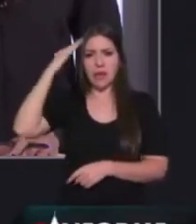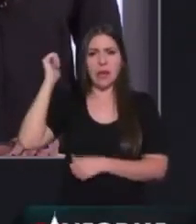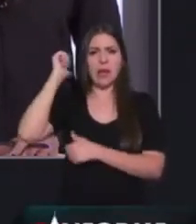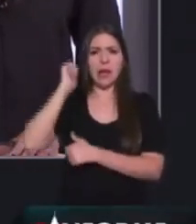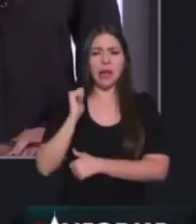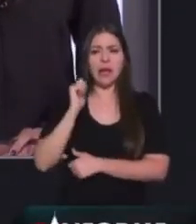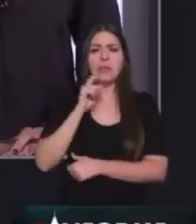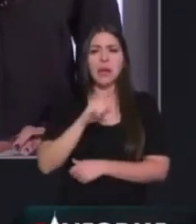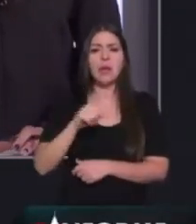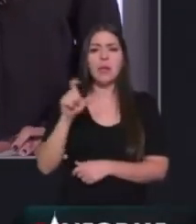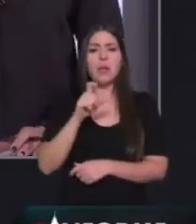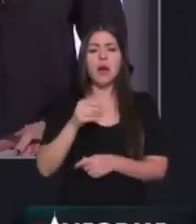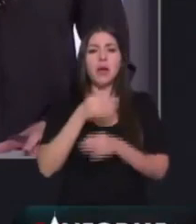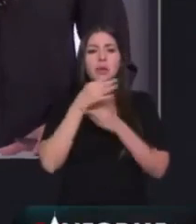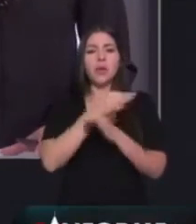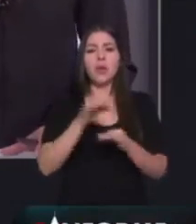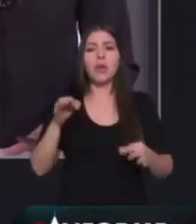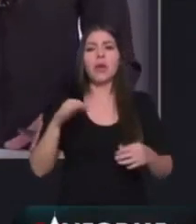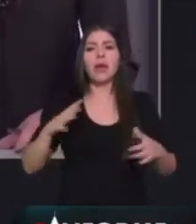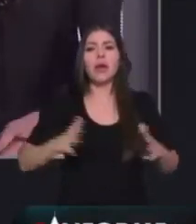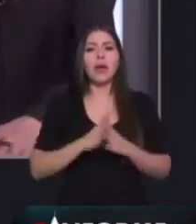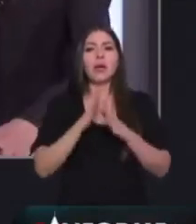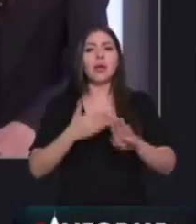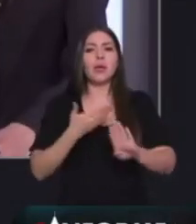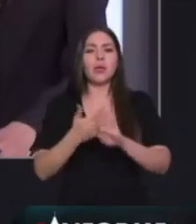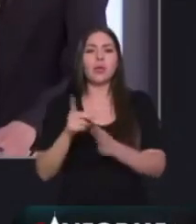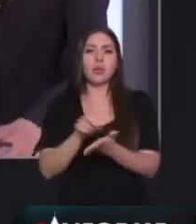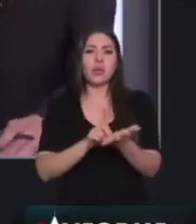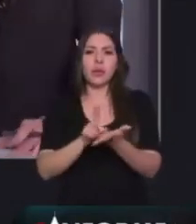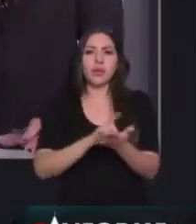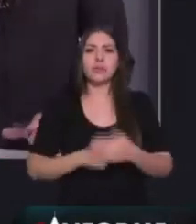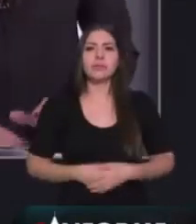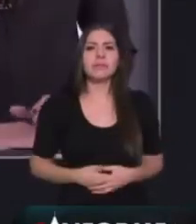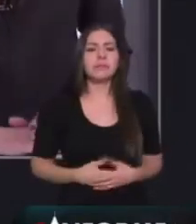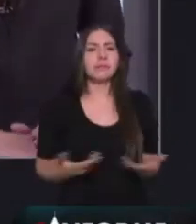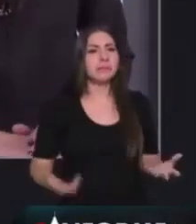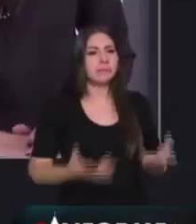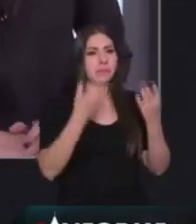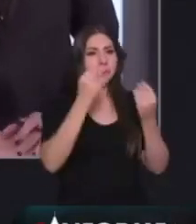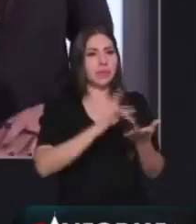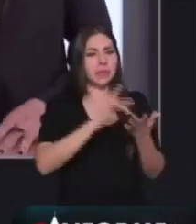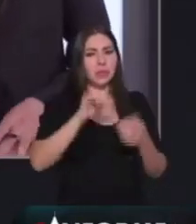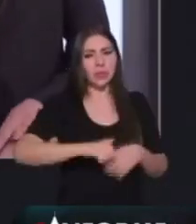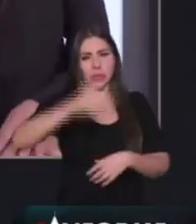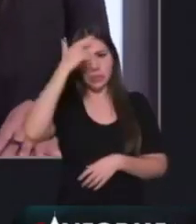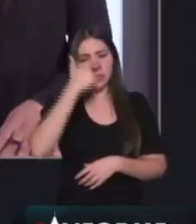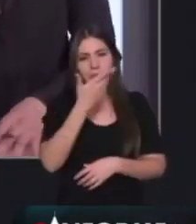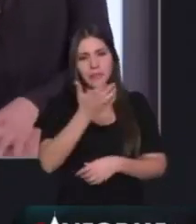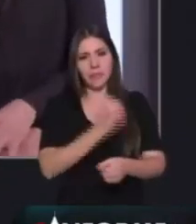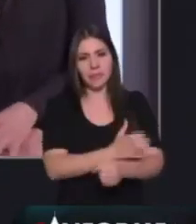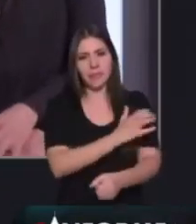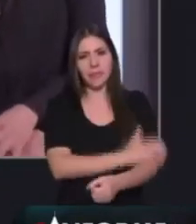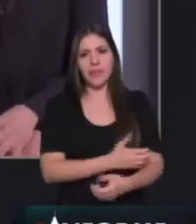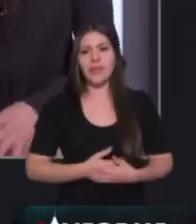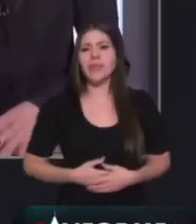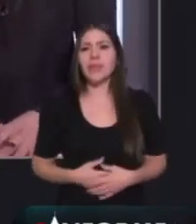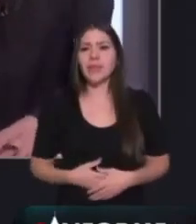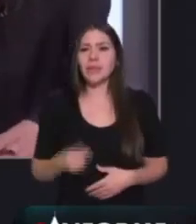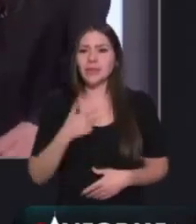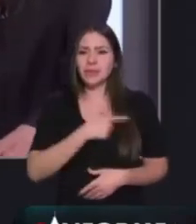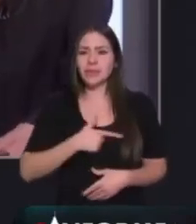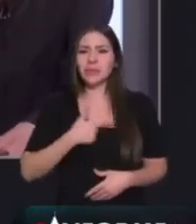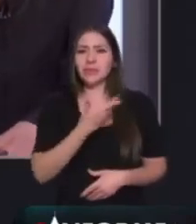conocimiento, si no es que incluso con su colaboración. Guadalupe, muchísimas gracias por habernos acompañado esta noche. Claro que sí, me da mucho